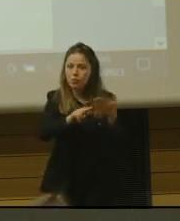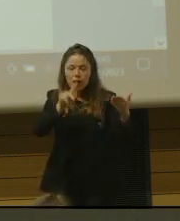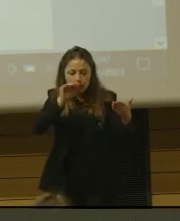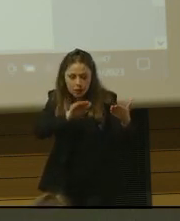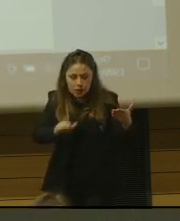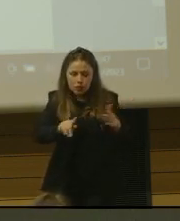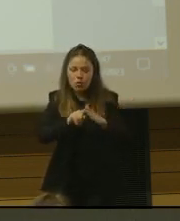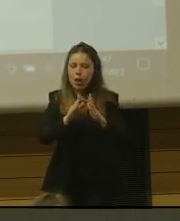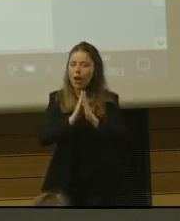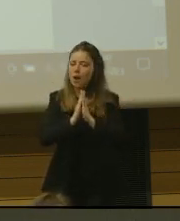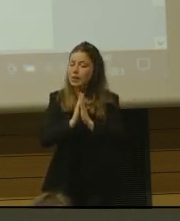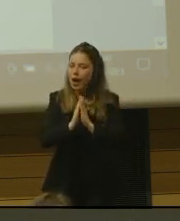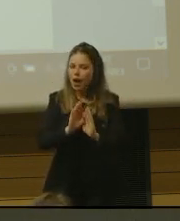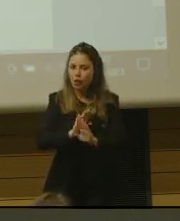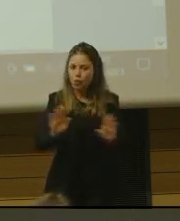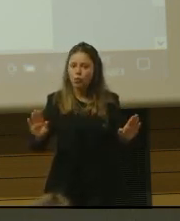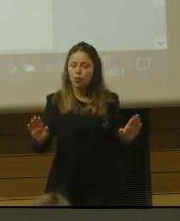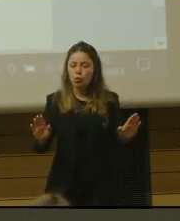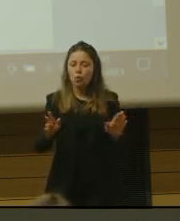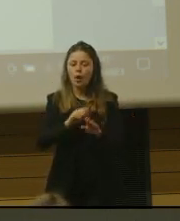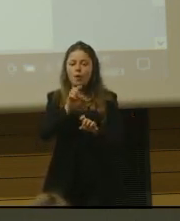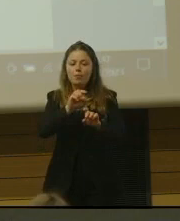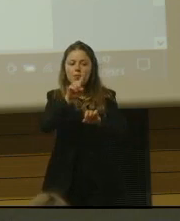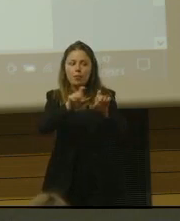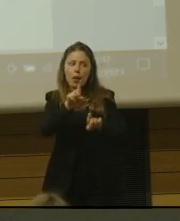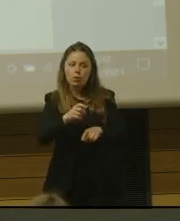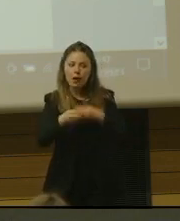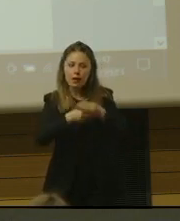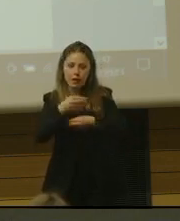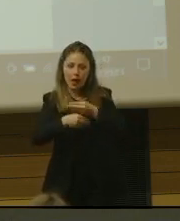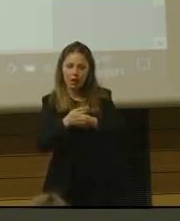tal. Entonces, nosotros eran las preguntas que le hacíamos.